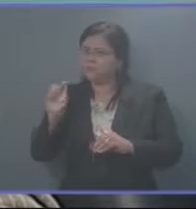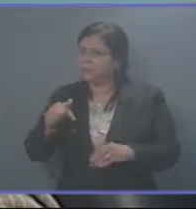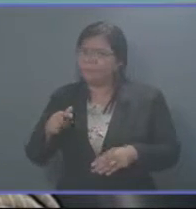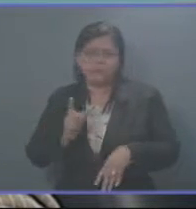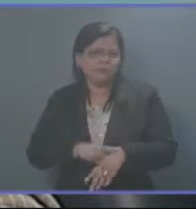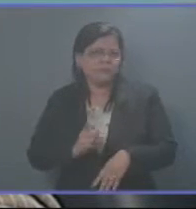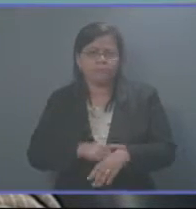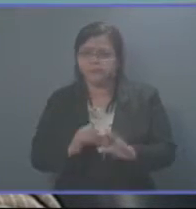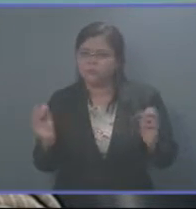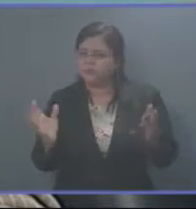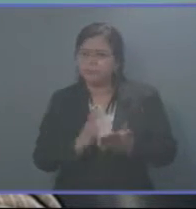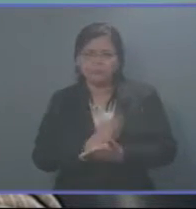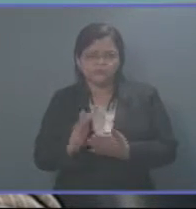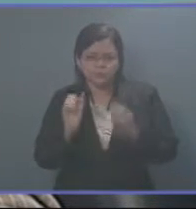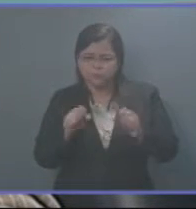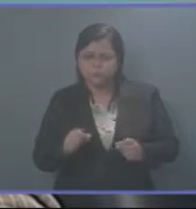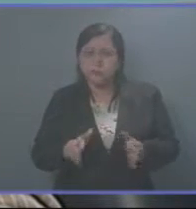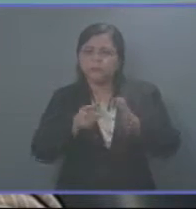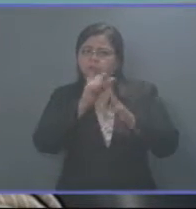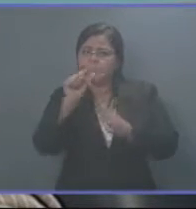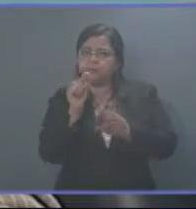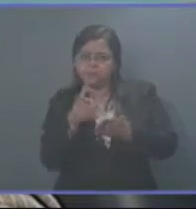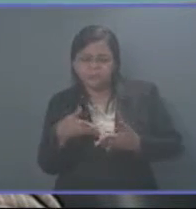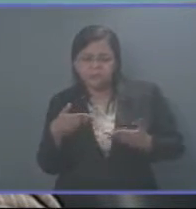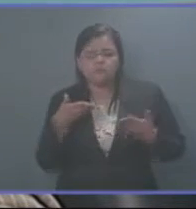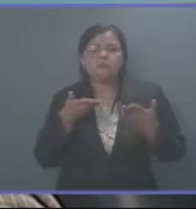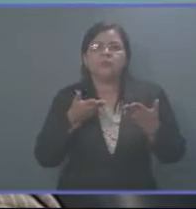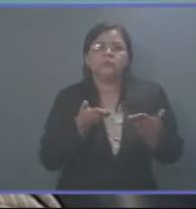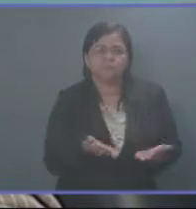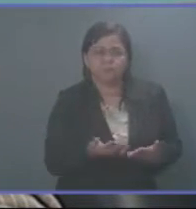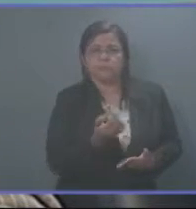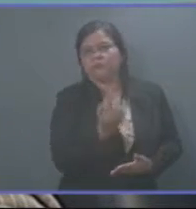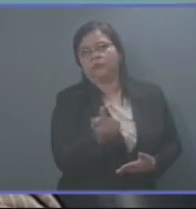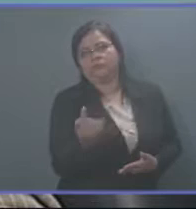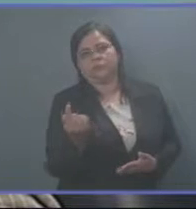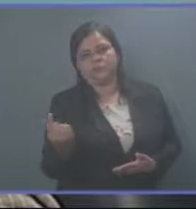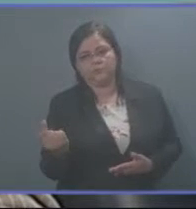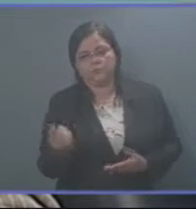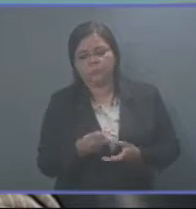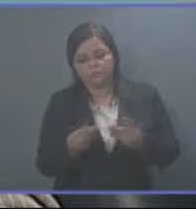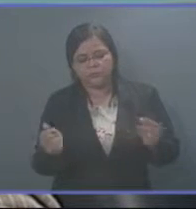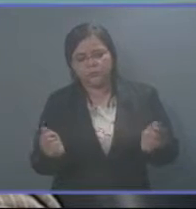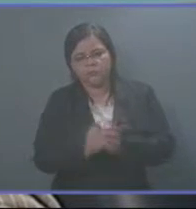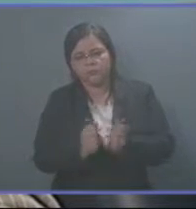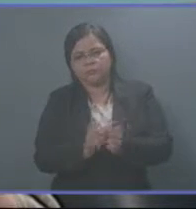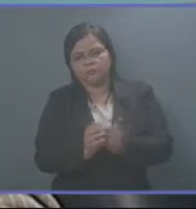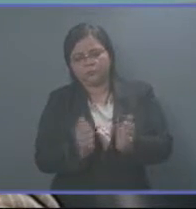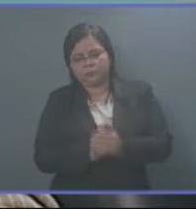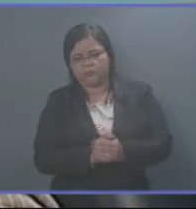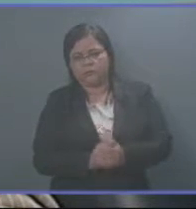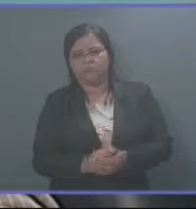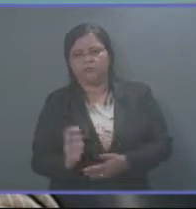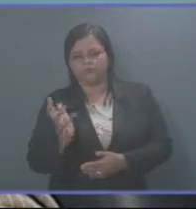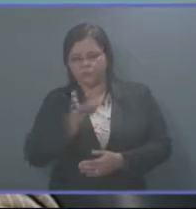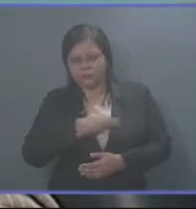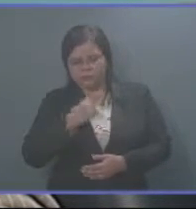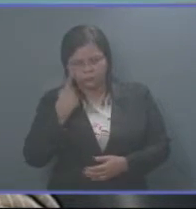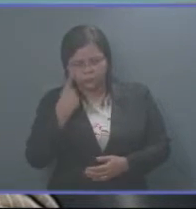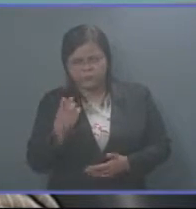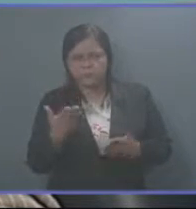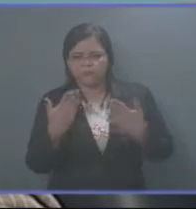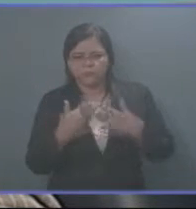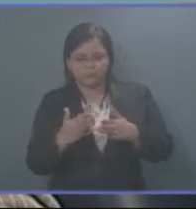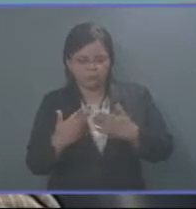del gobierno o de las instituciones que les puedan solucionar el problema de esta familia. Lo hemos visto por los diferentes